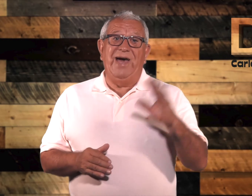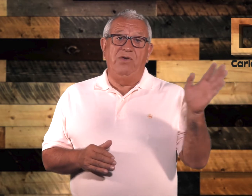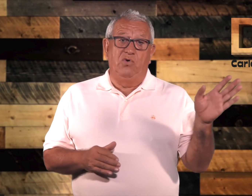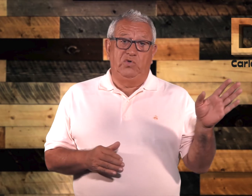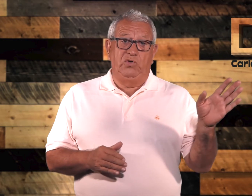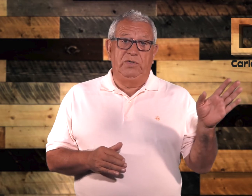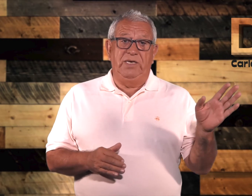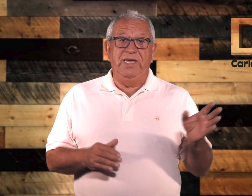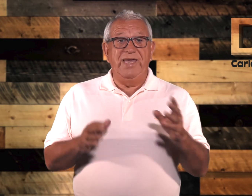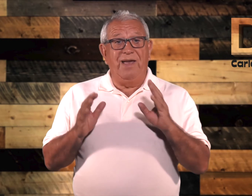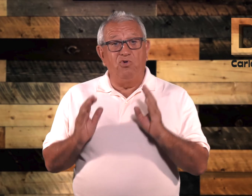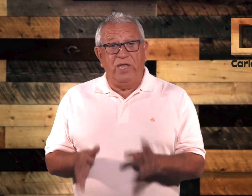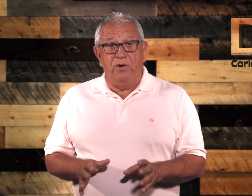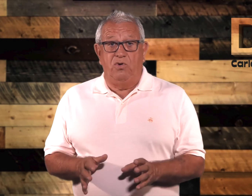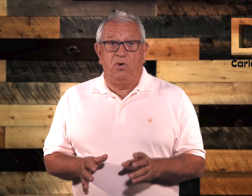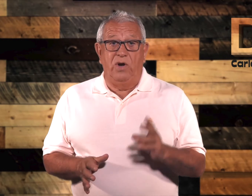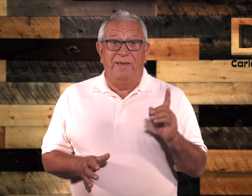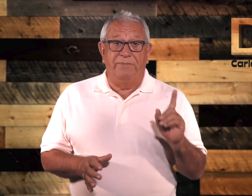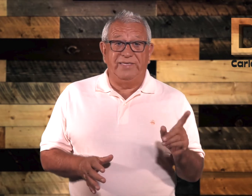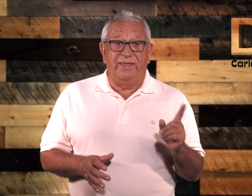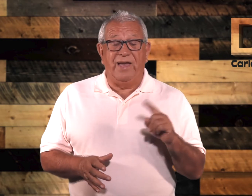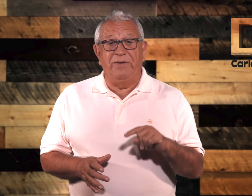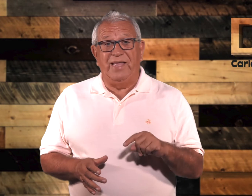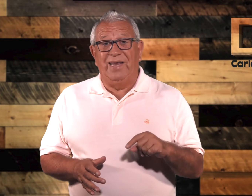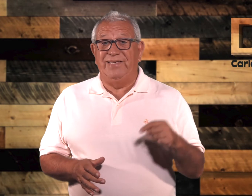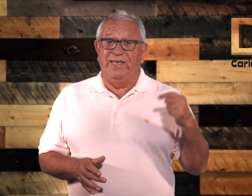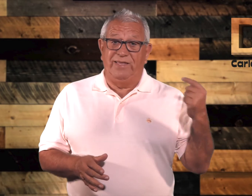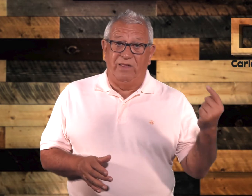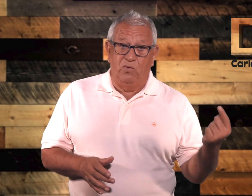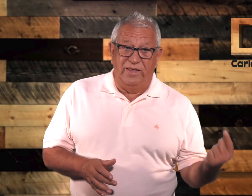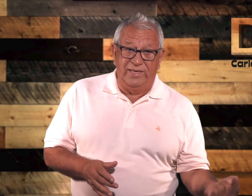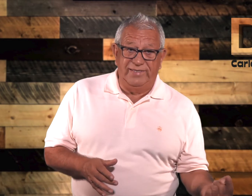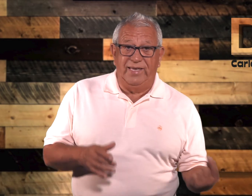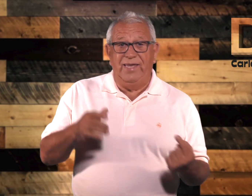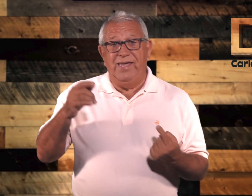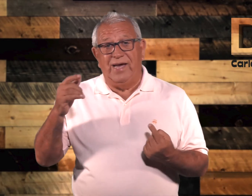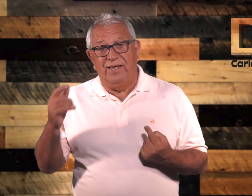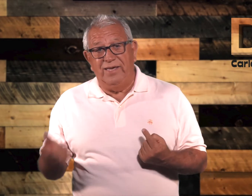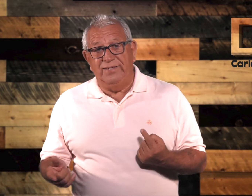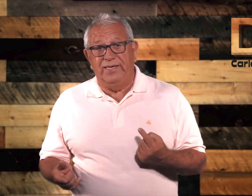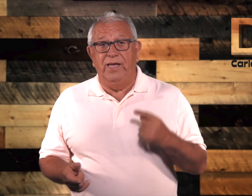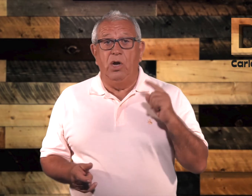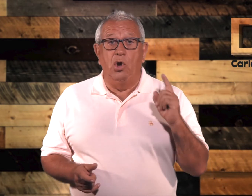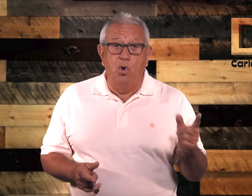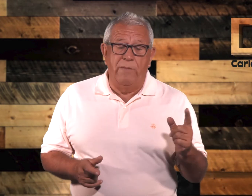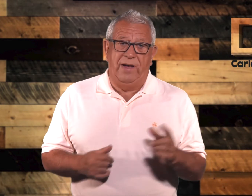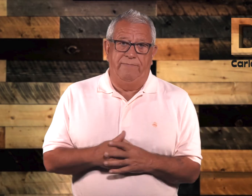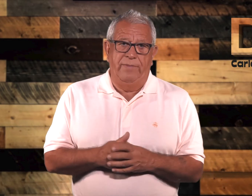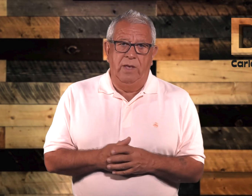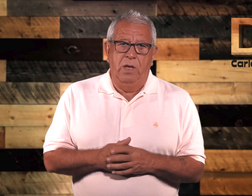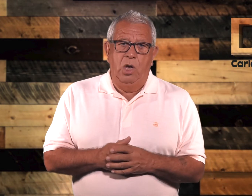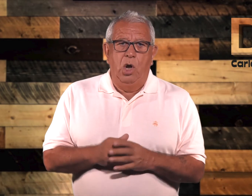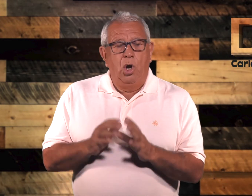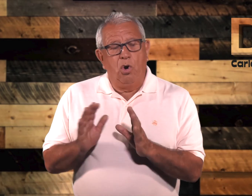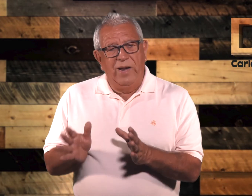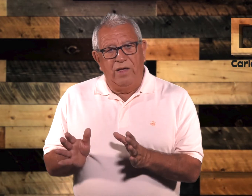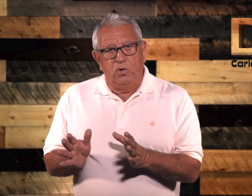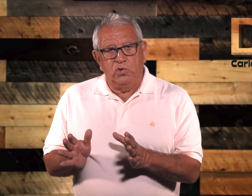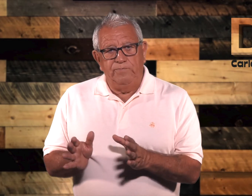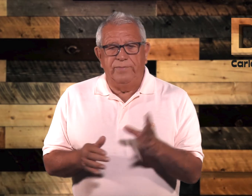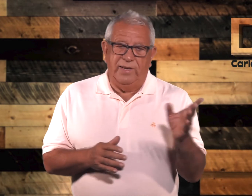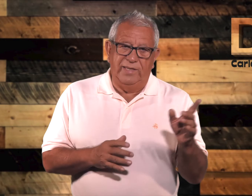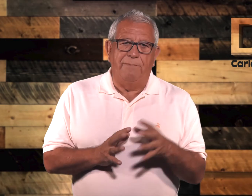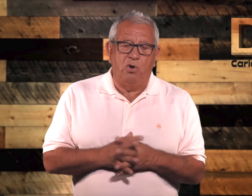hace años y ya la montaron con la empresa de capitales estadounidense y canadiense pluma los